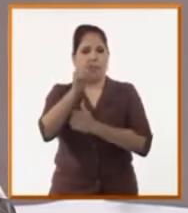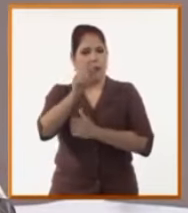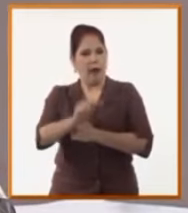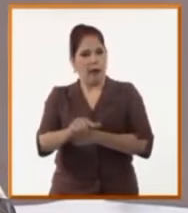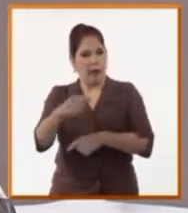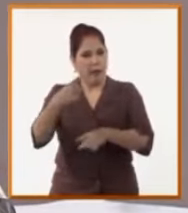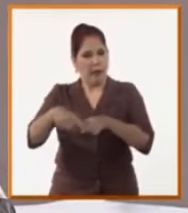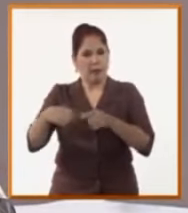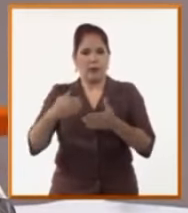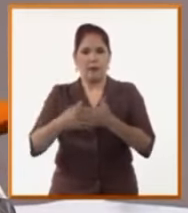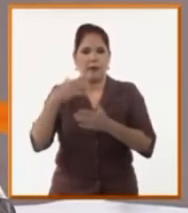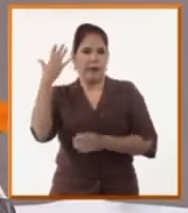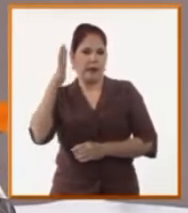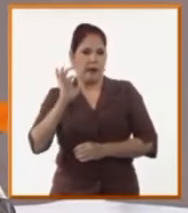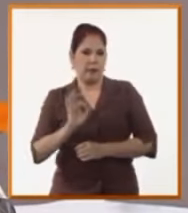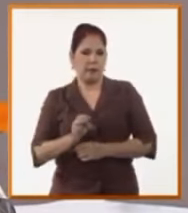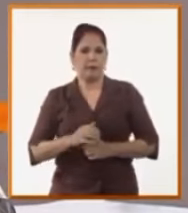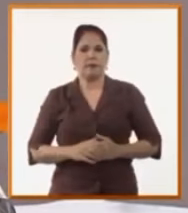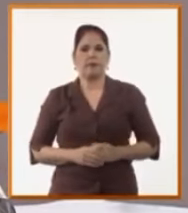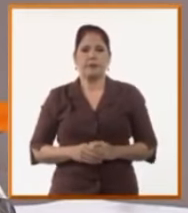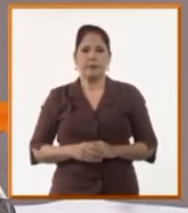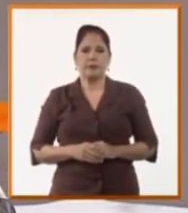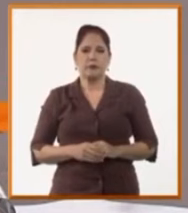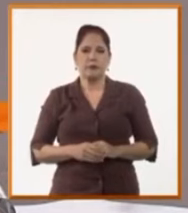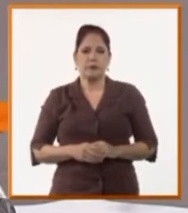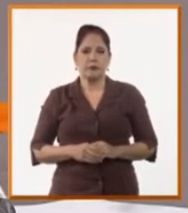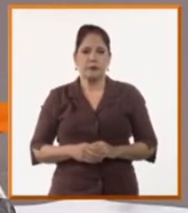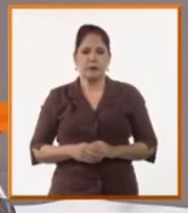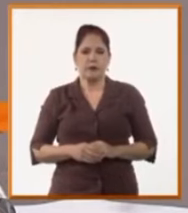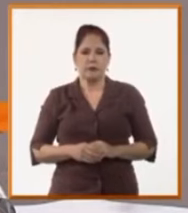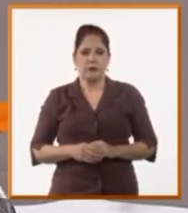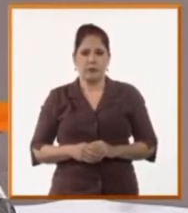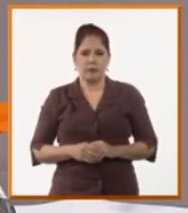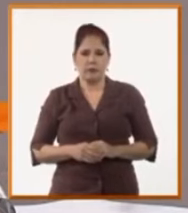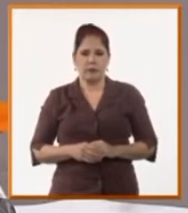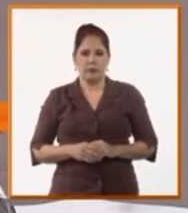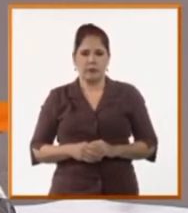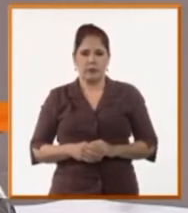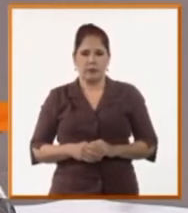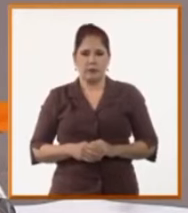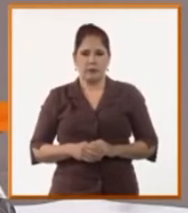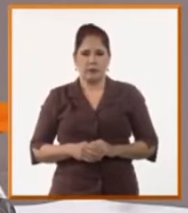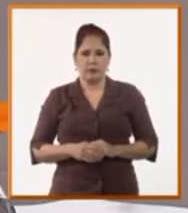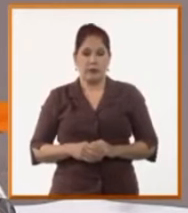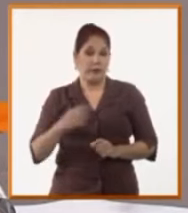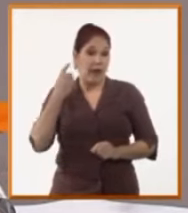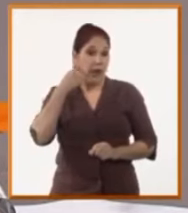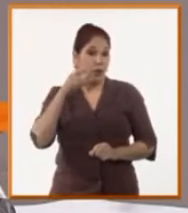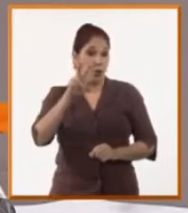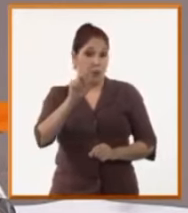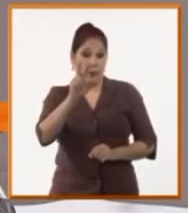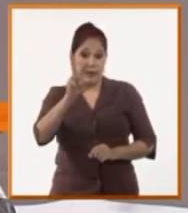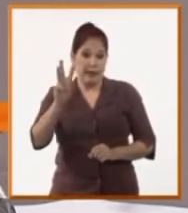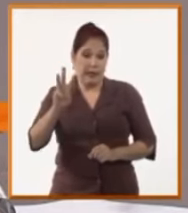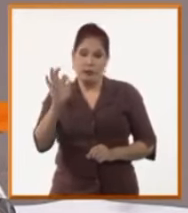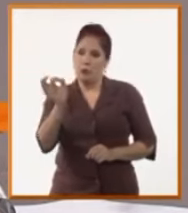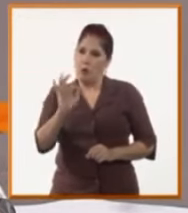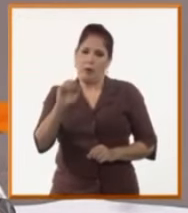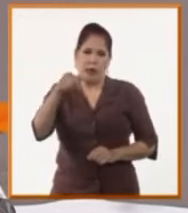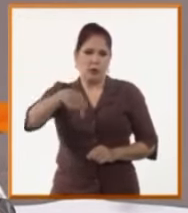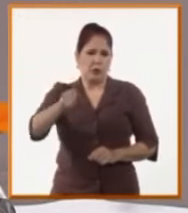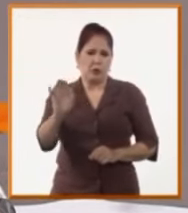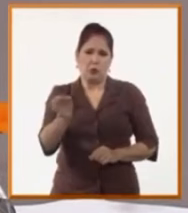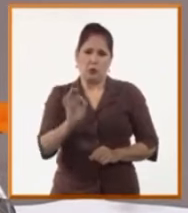extranjeras Este es un tributo que se instrumentó para este sector de contribuyentes Randy desde el año 2007 y no se había actualizado